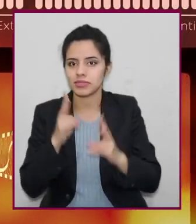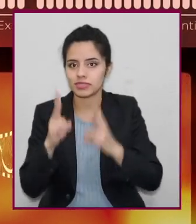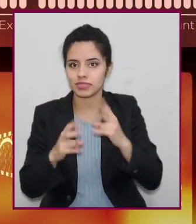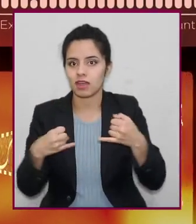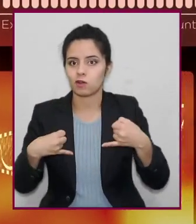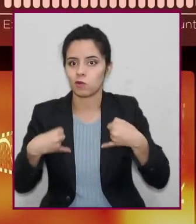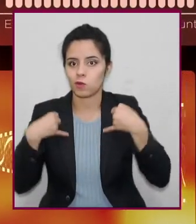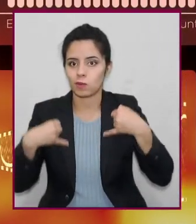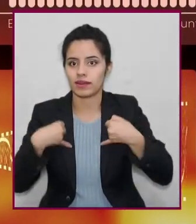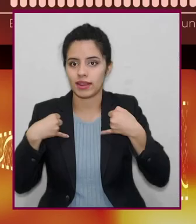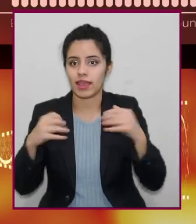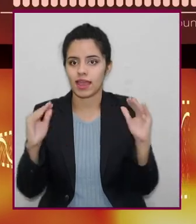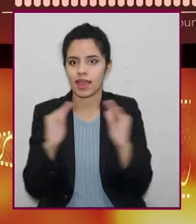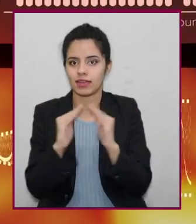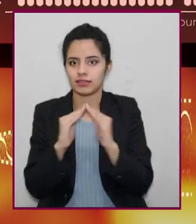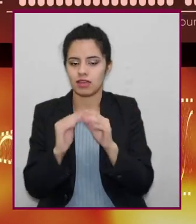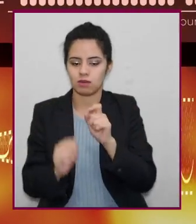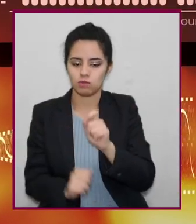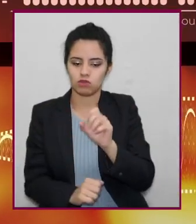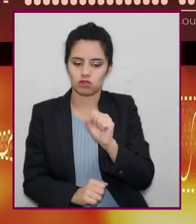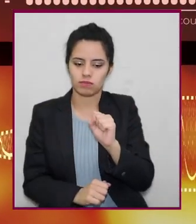visiten